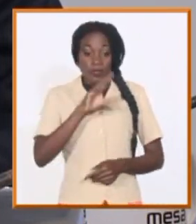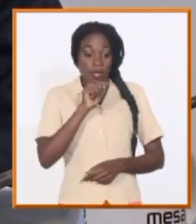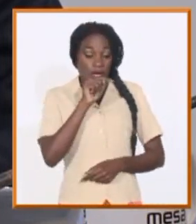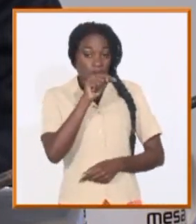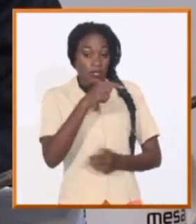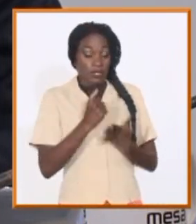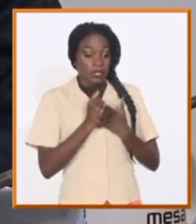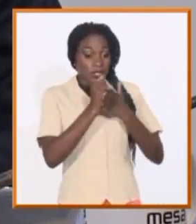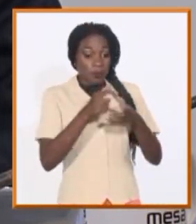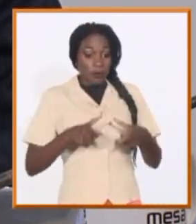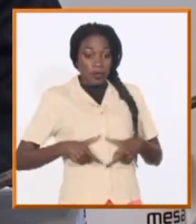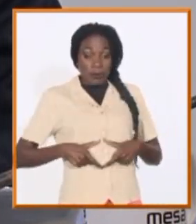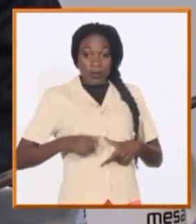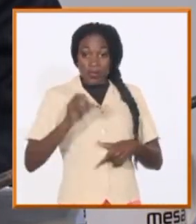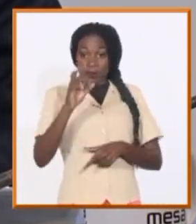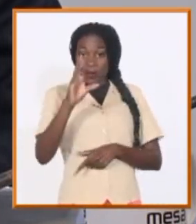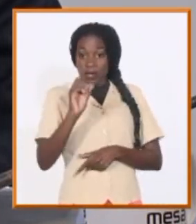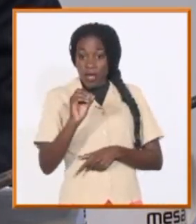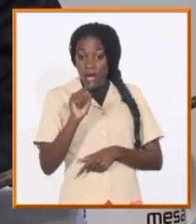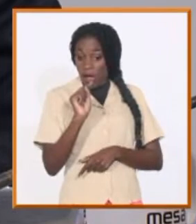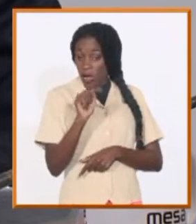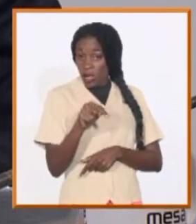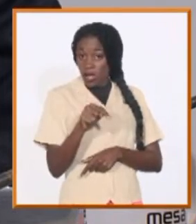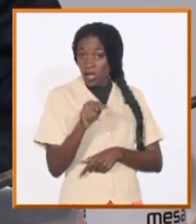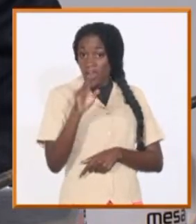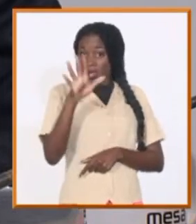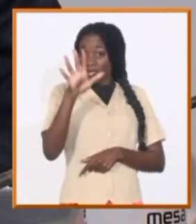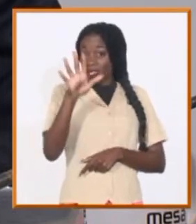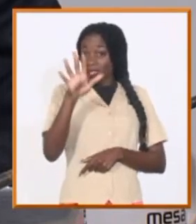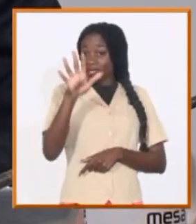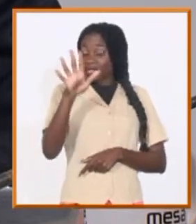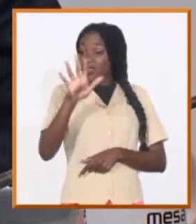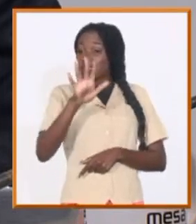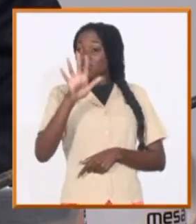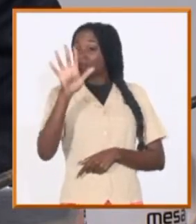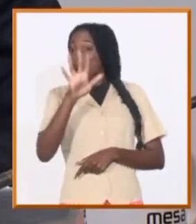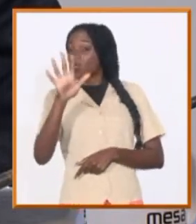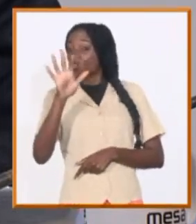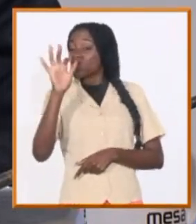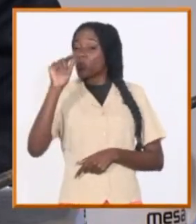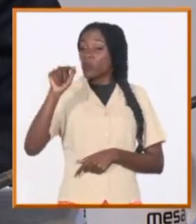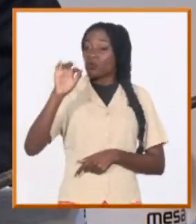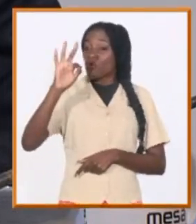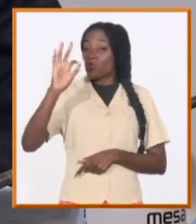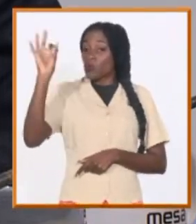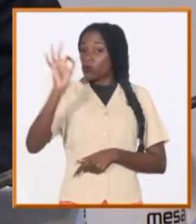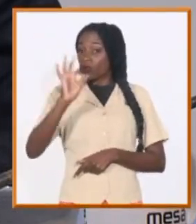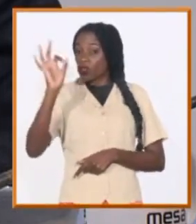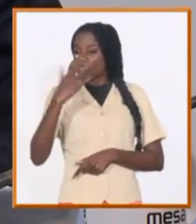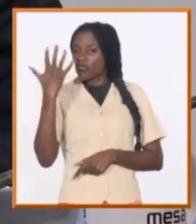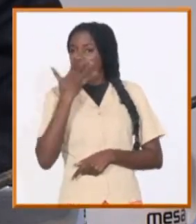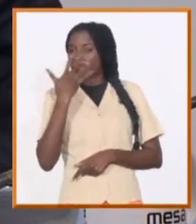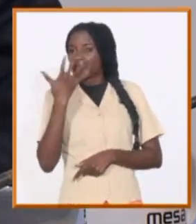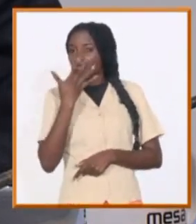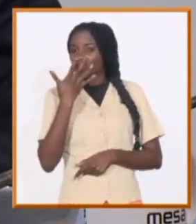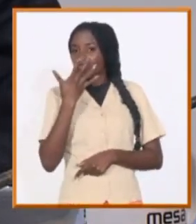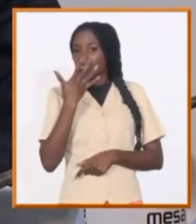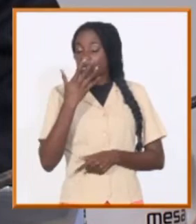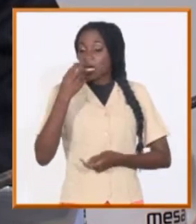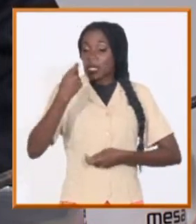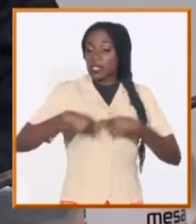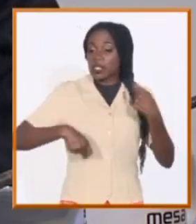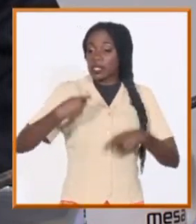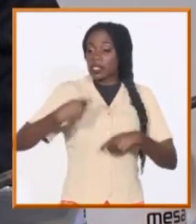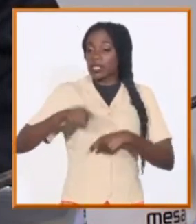aporte de medallas, el 55.8% de las medallas la aportaron atletas